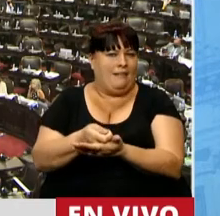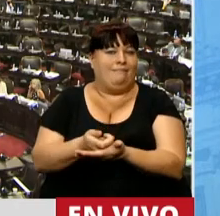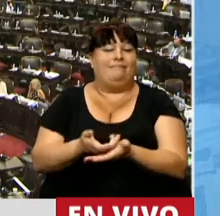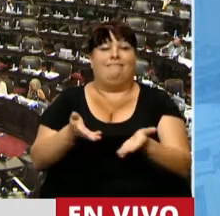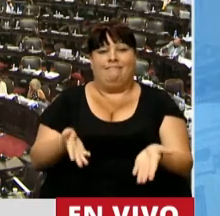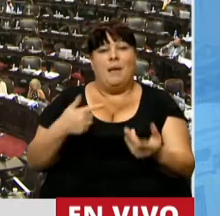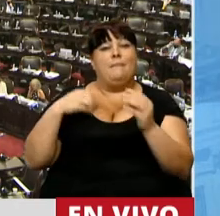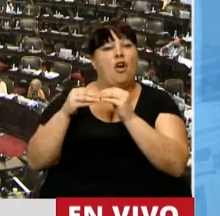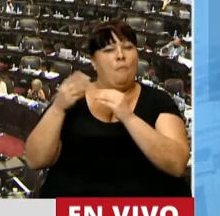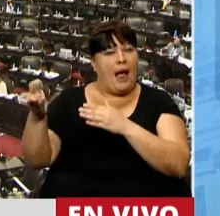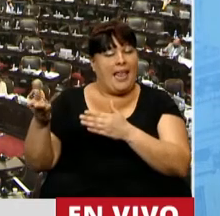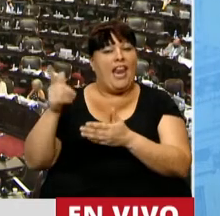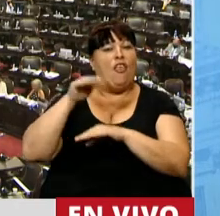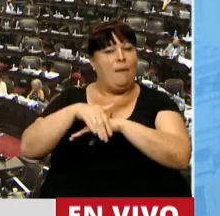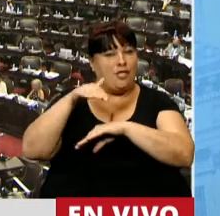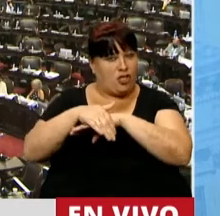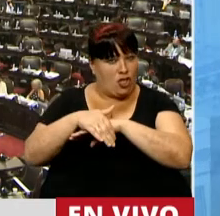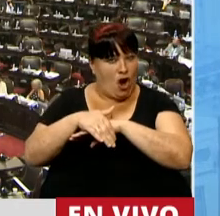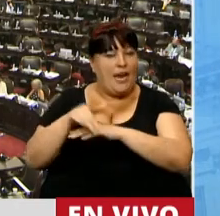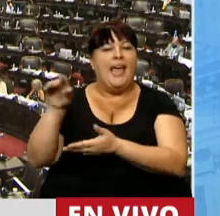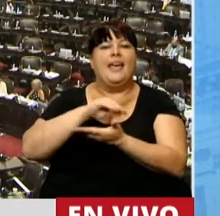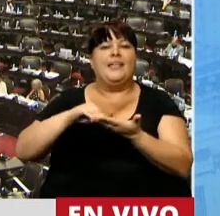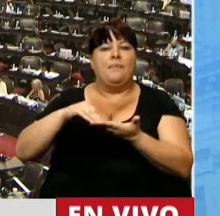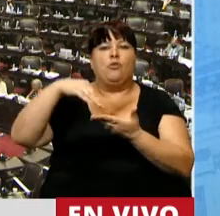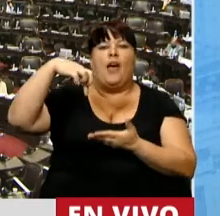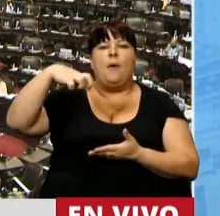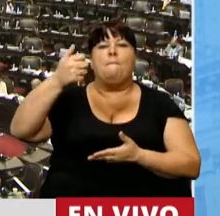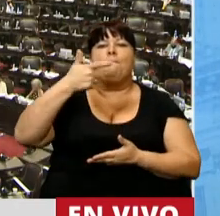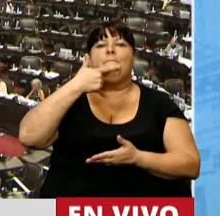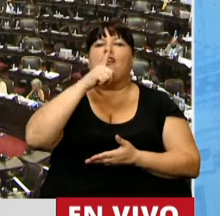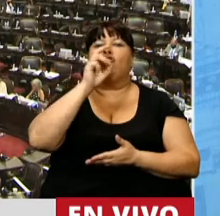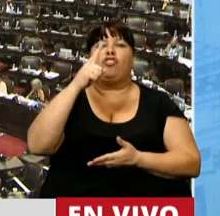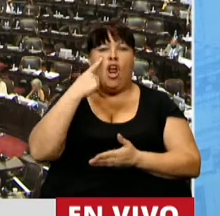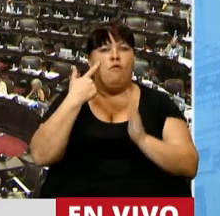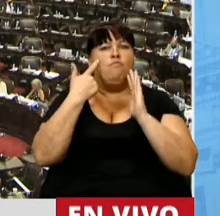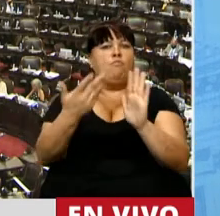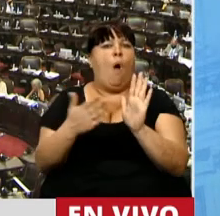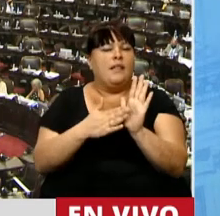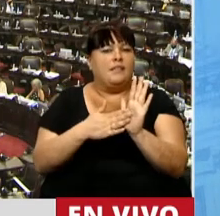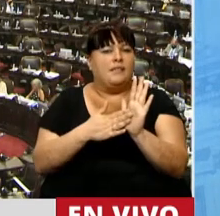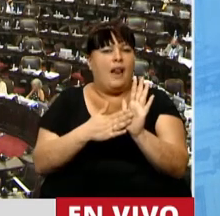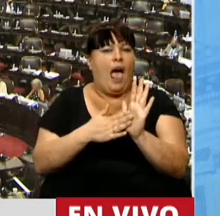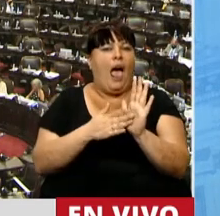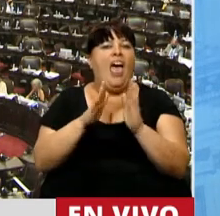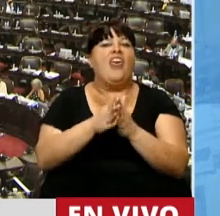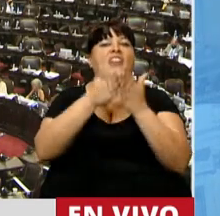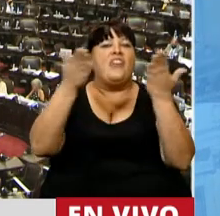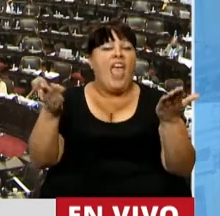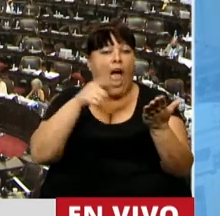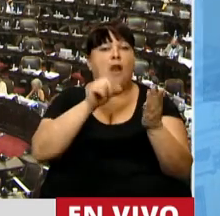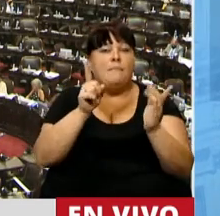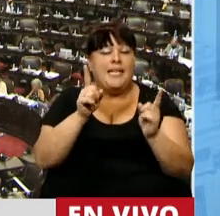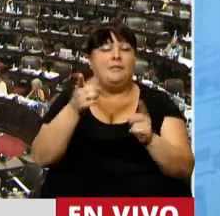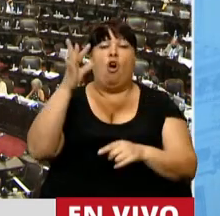aquí mi colega misionero diputado luis pastori mostró el diario donde